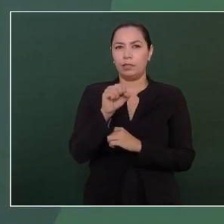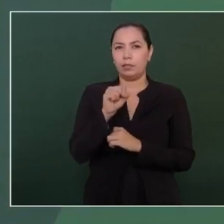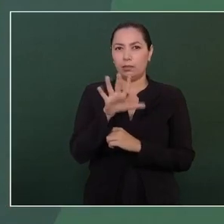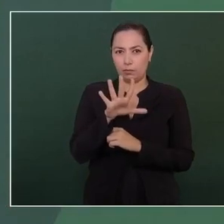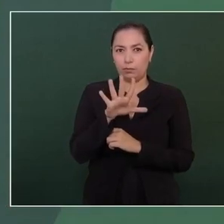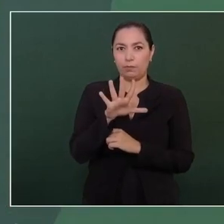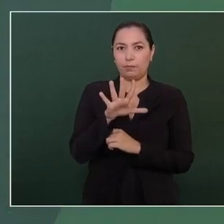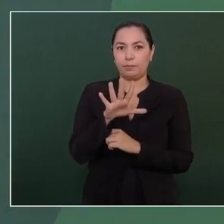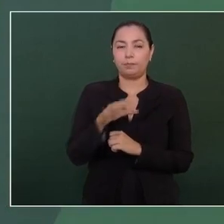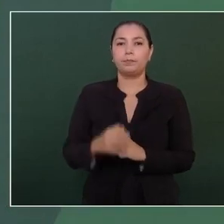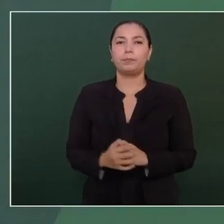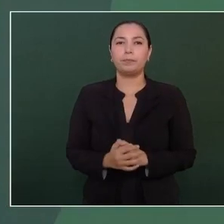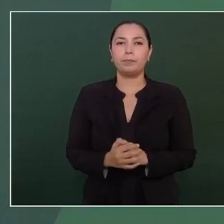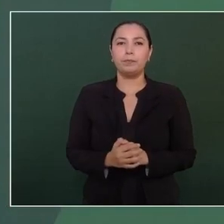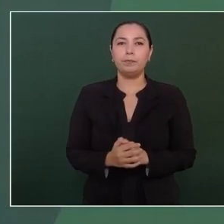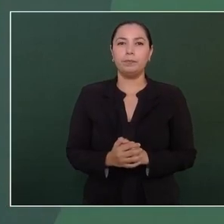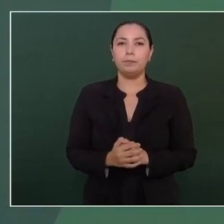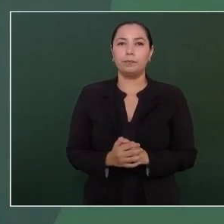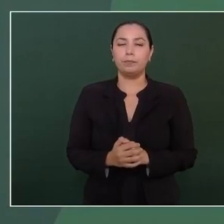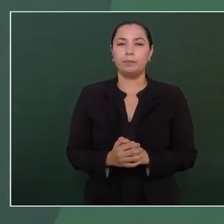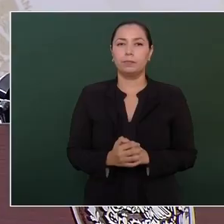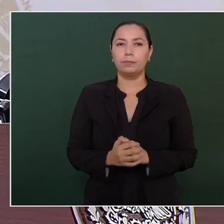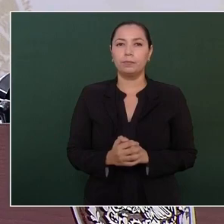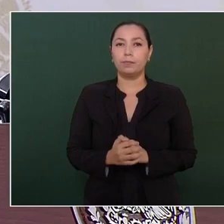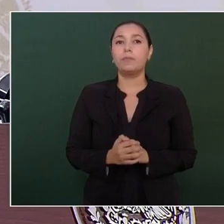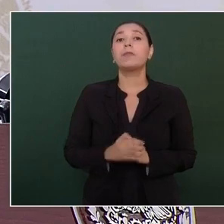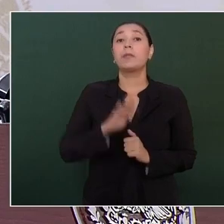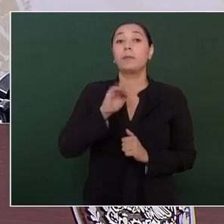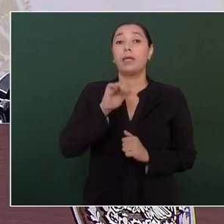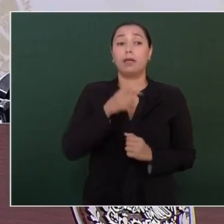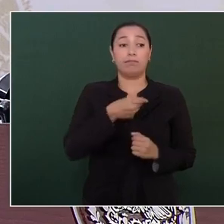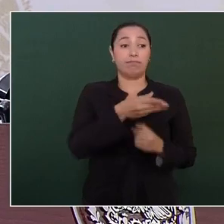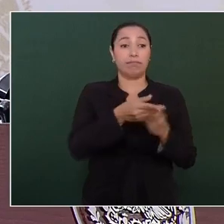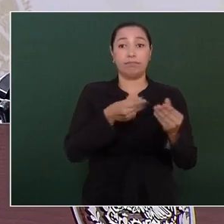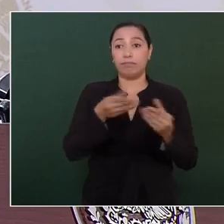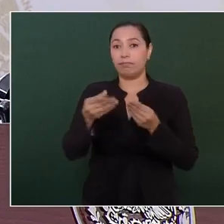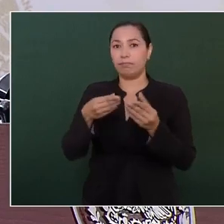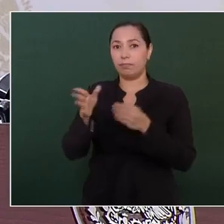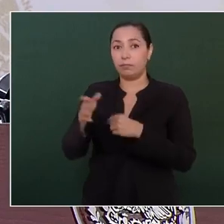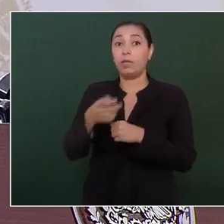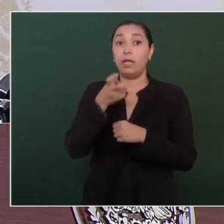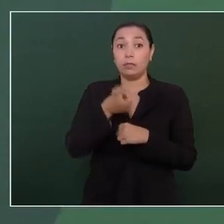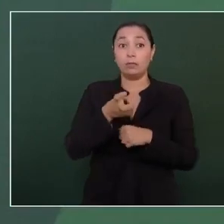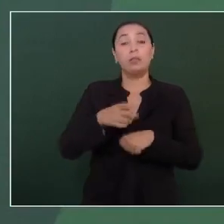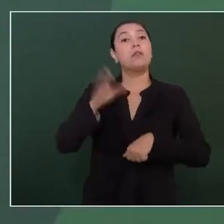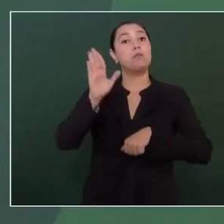55,565 de becas. Esto va a aumentar